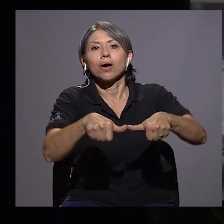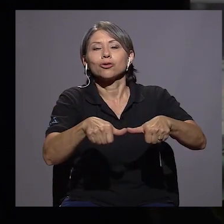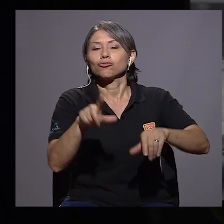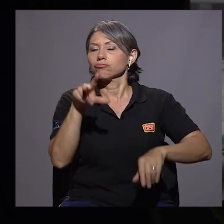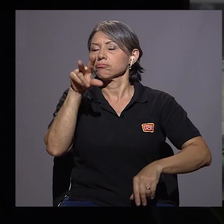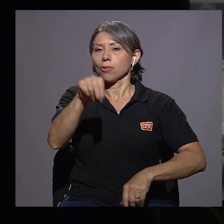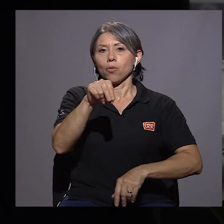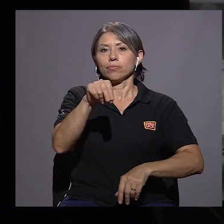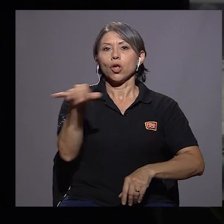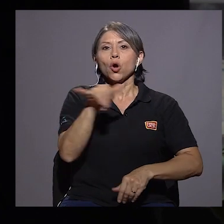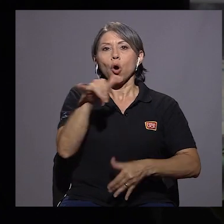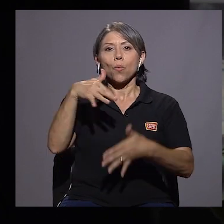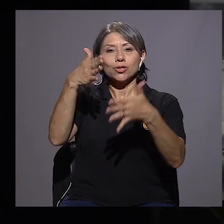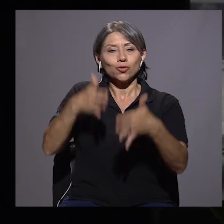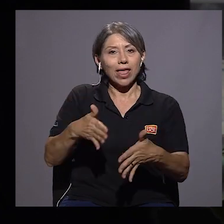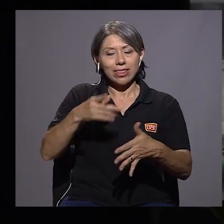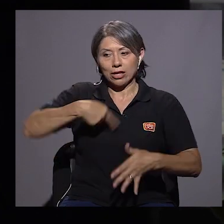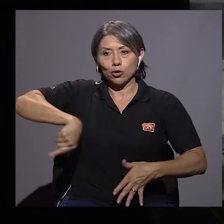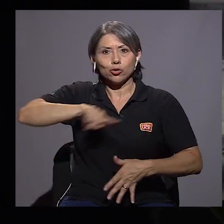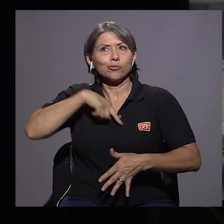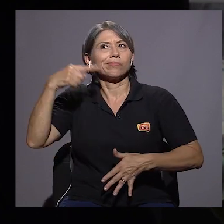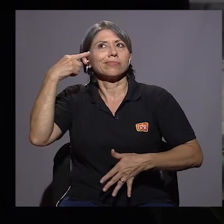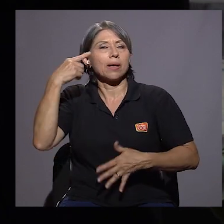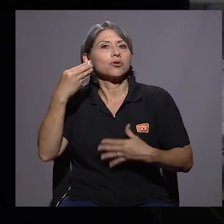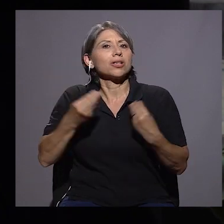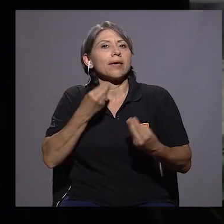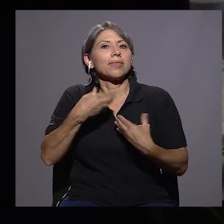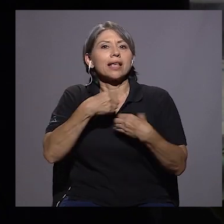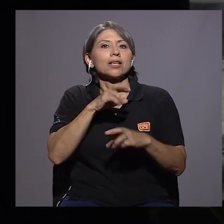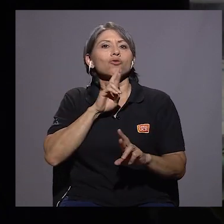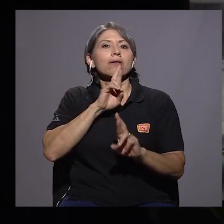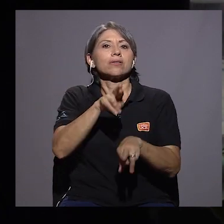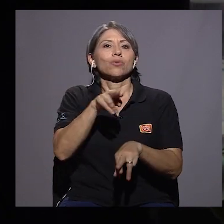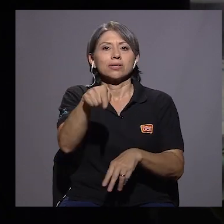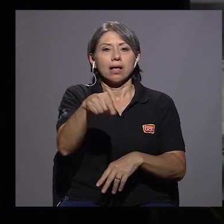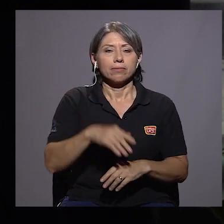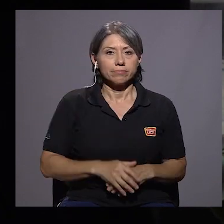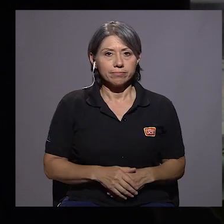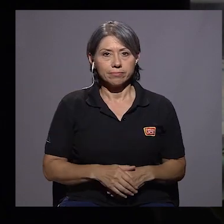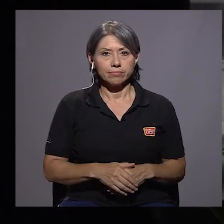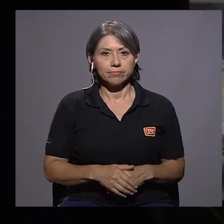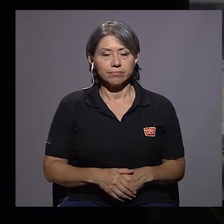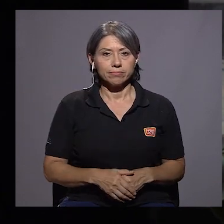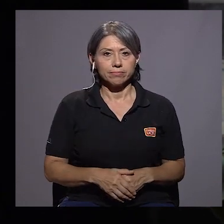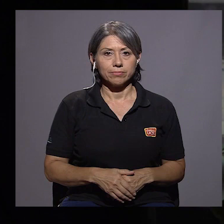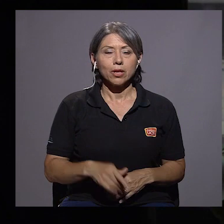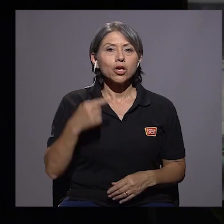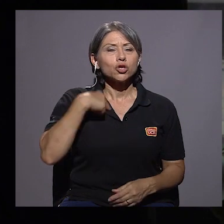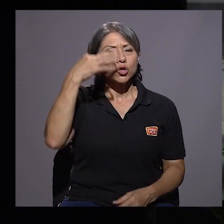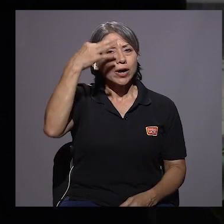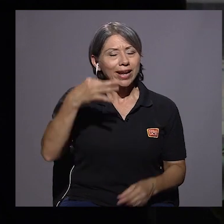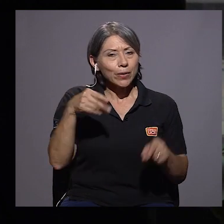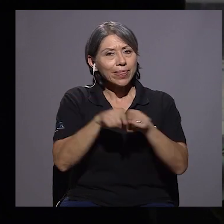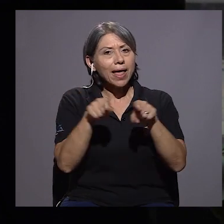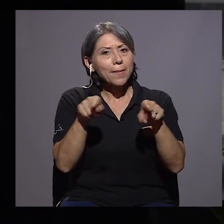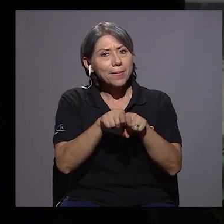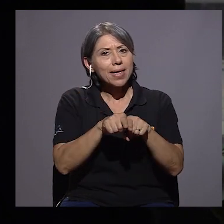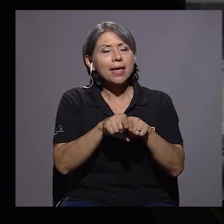días siguientes, ¿no? Entonces, como estudiantes, creo que era necesario como una respuesta a ese tipo de